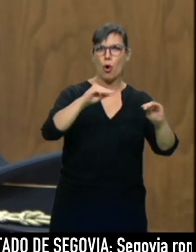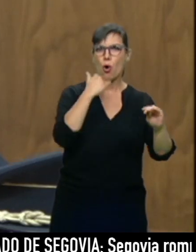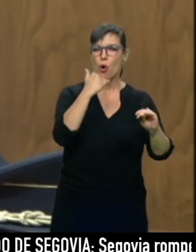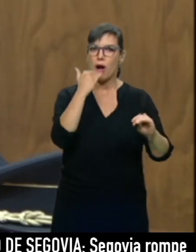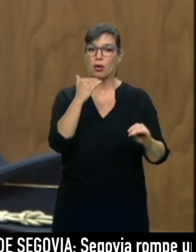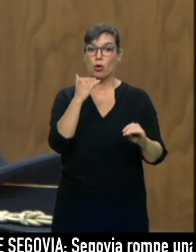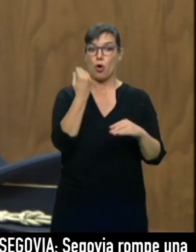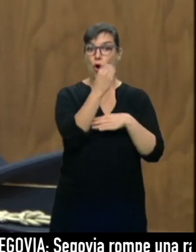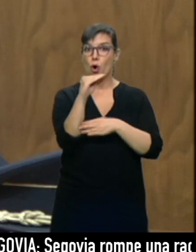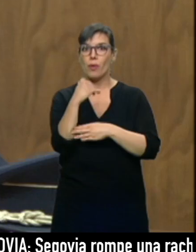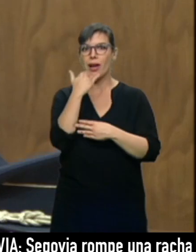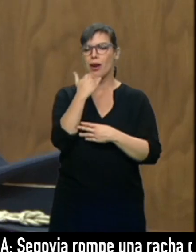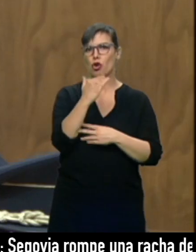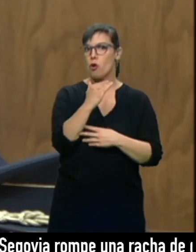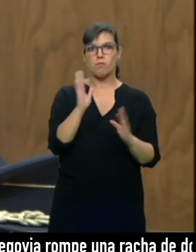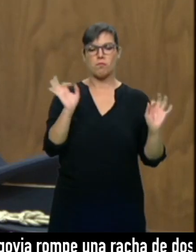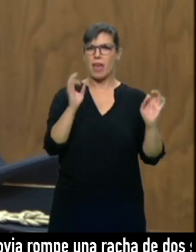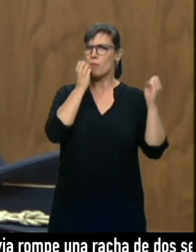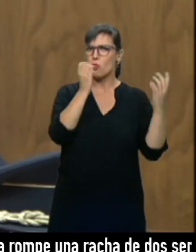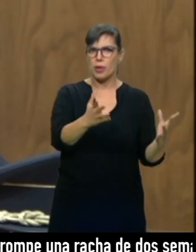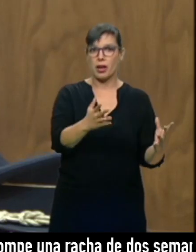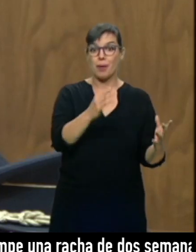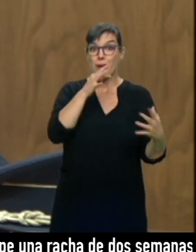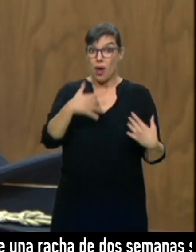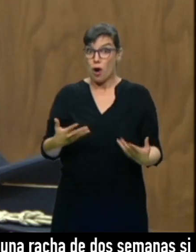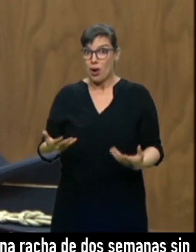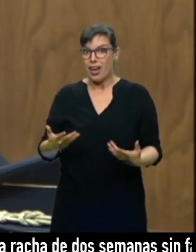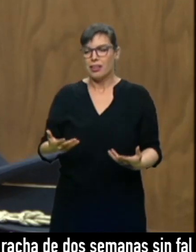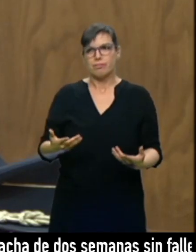momento es difícil convencerles de que